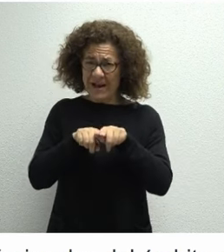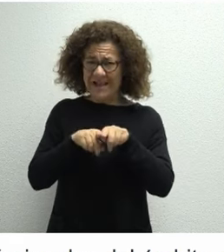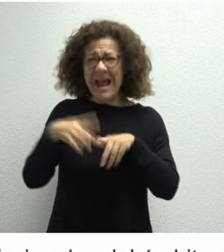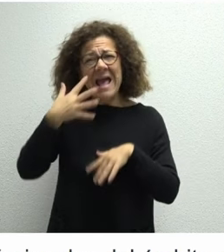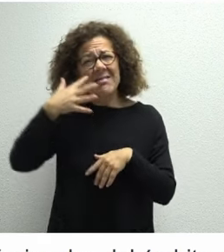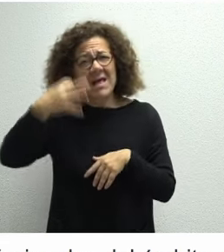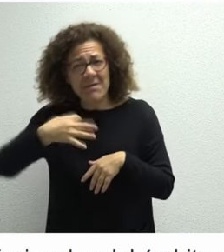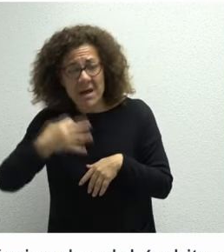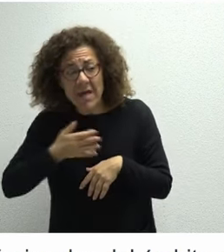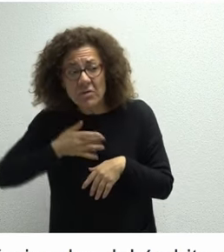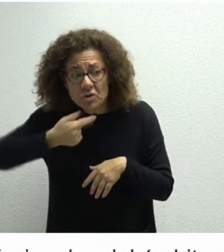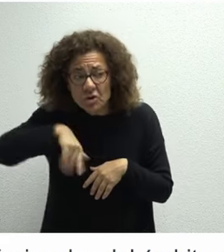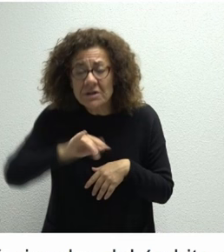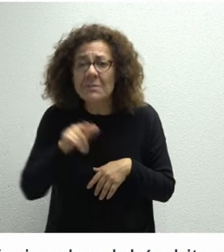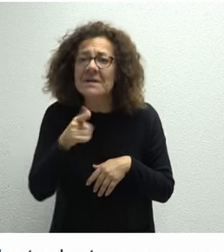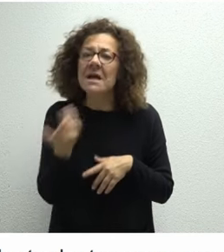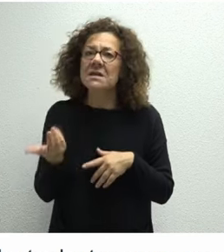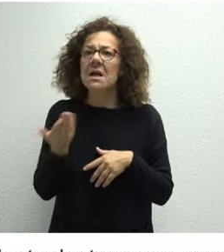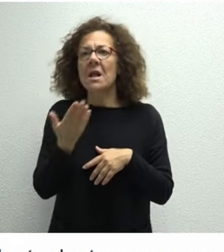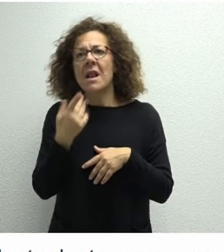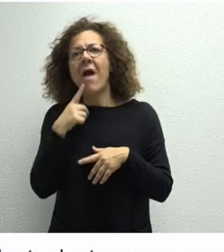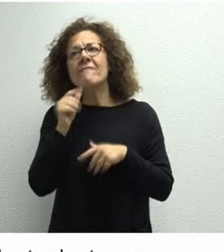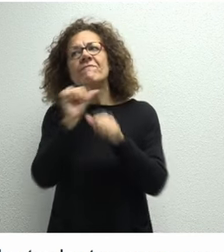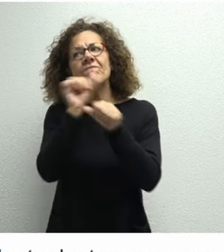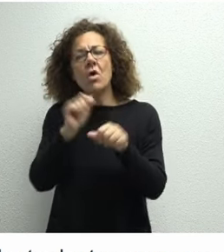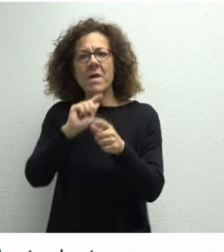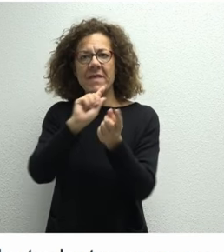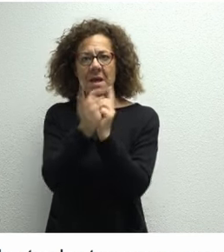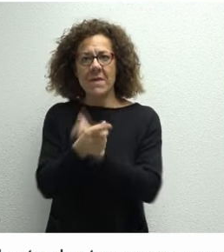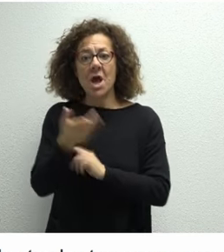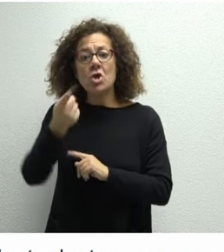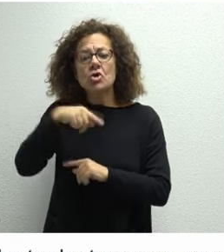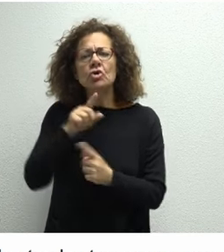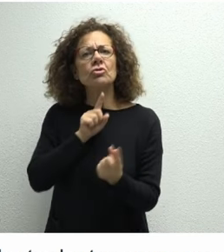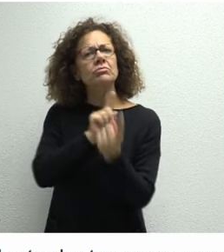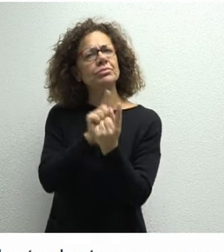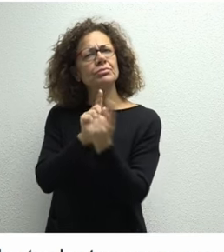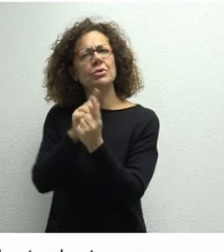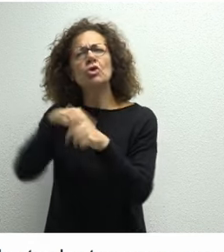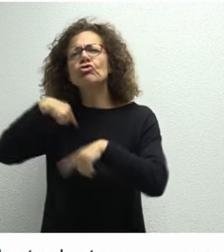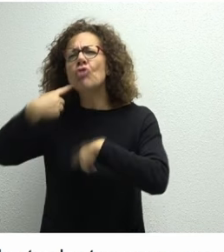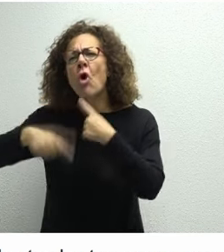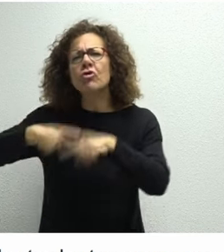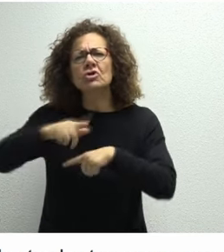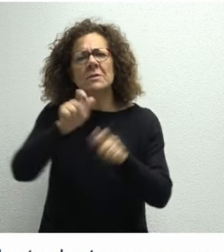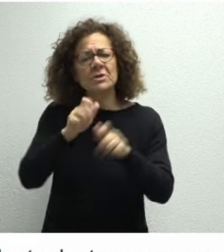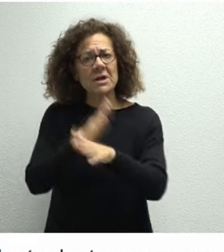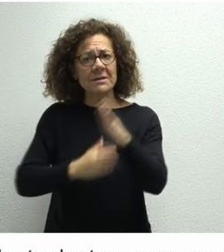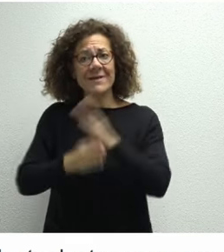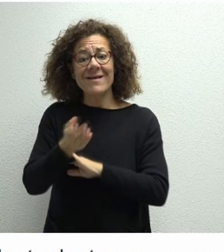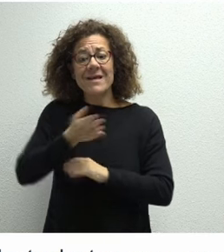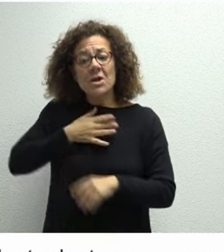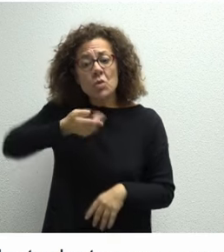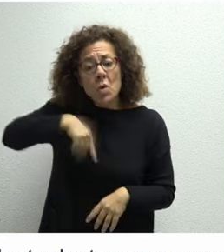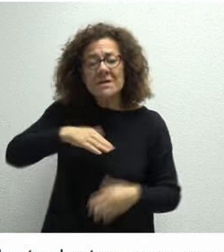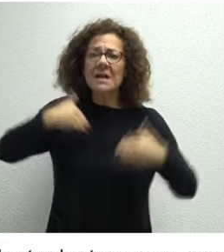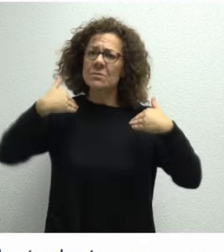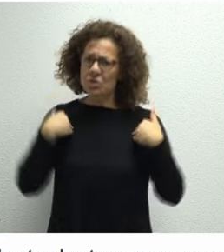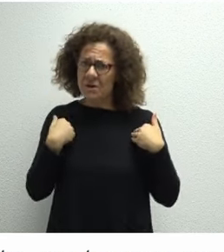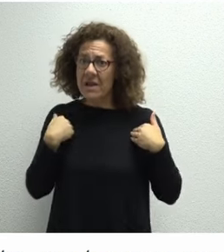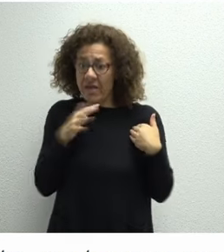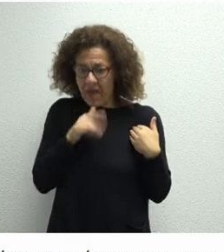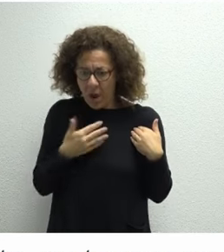realmente eh la palanca del cambio somos los que estamos todos los días con las personas con discapacidad y era nuestra respons ilidad y es nuestra